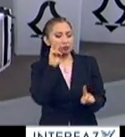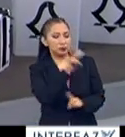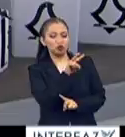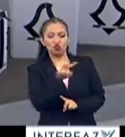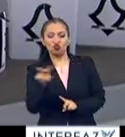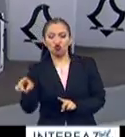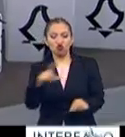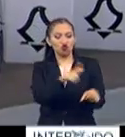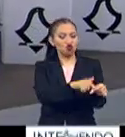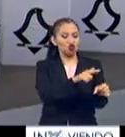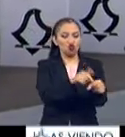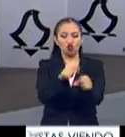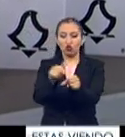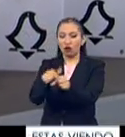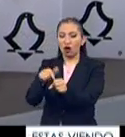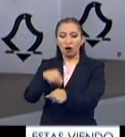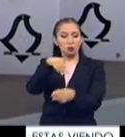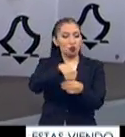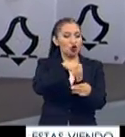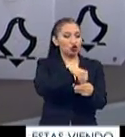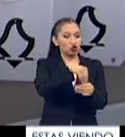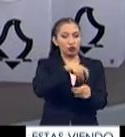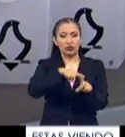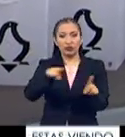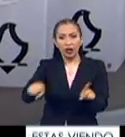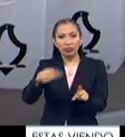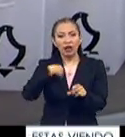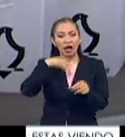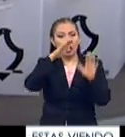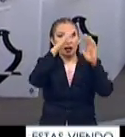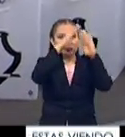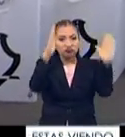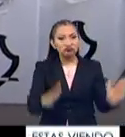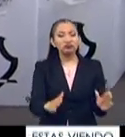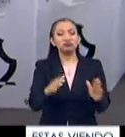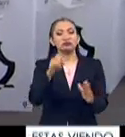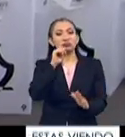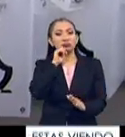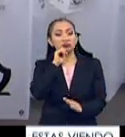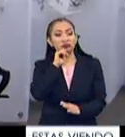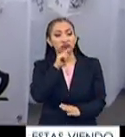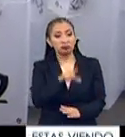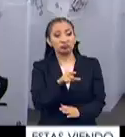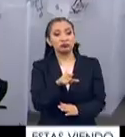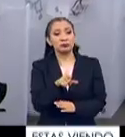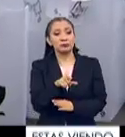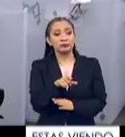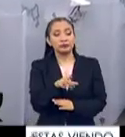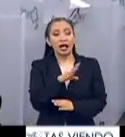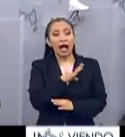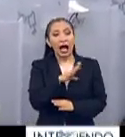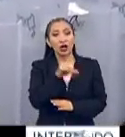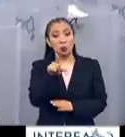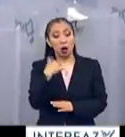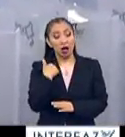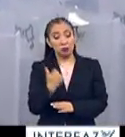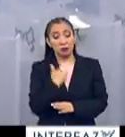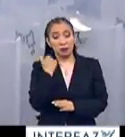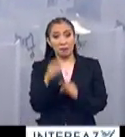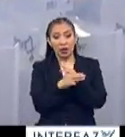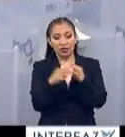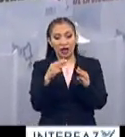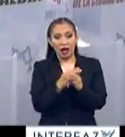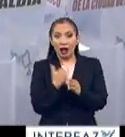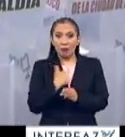las la forma de votar, las casillas, los distintos votos, sino también que hay un aprovechamiento de